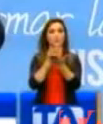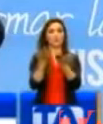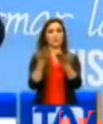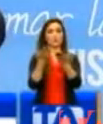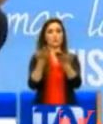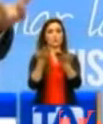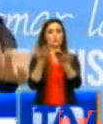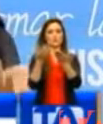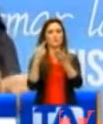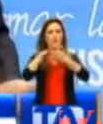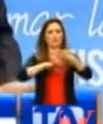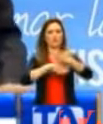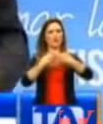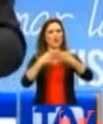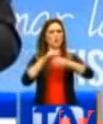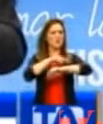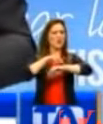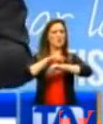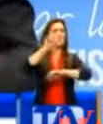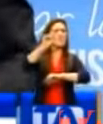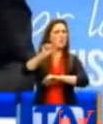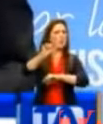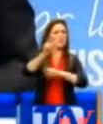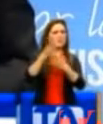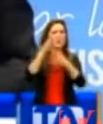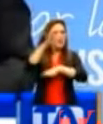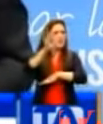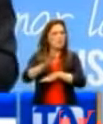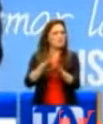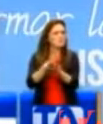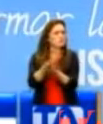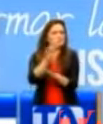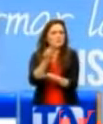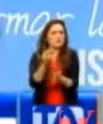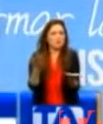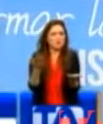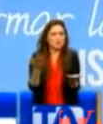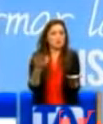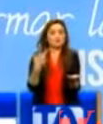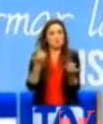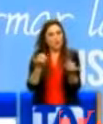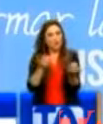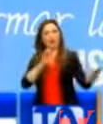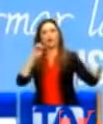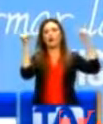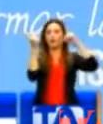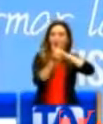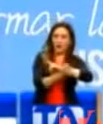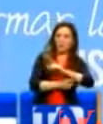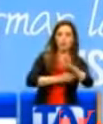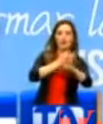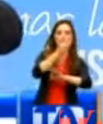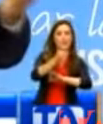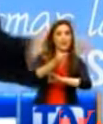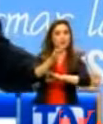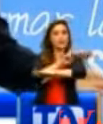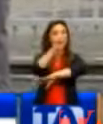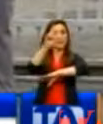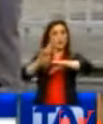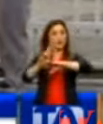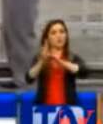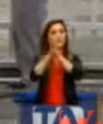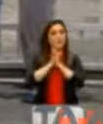tenían una carga horaria muy reducida y que no cumplían adecuadamente su función, a quienes se les está trasladando por pedido del